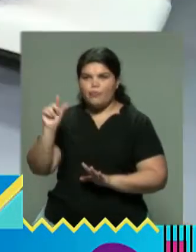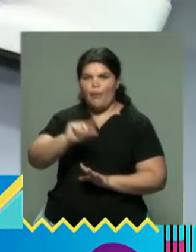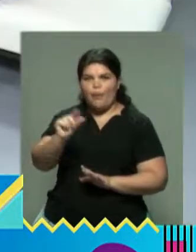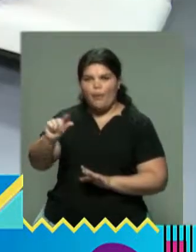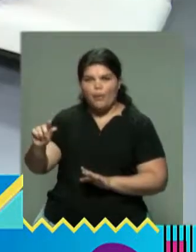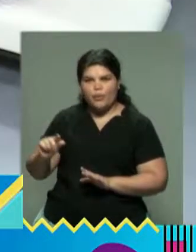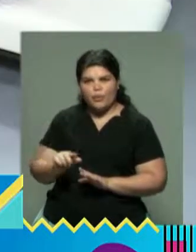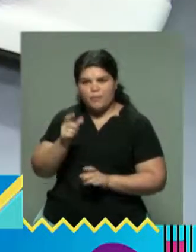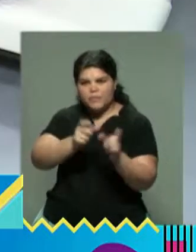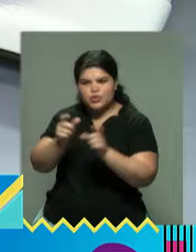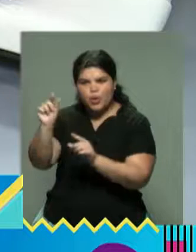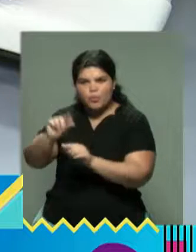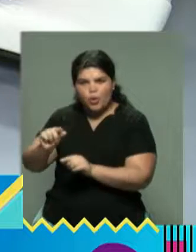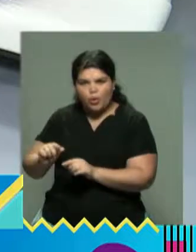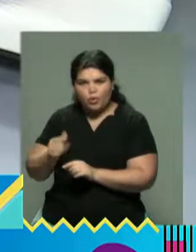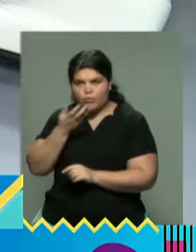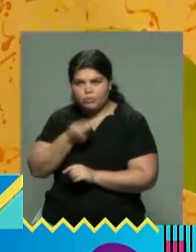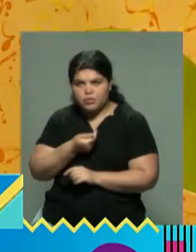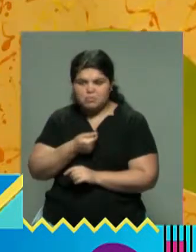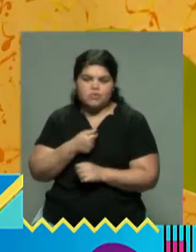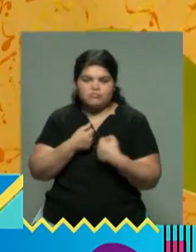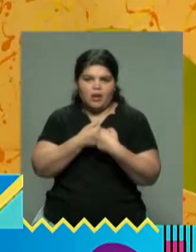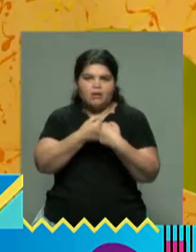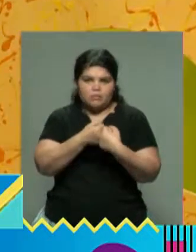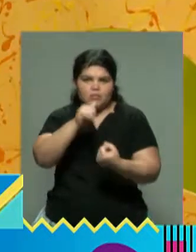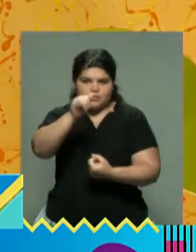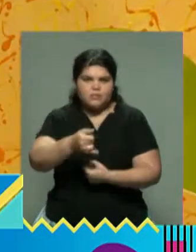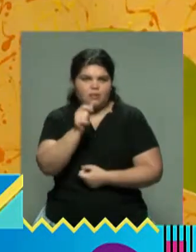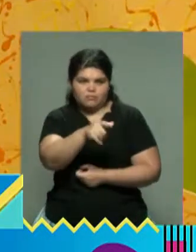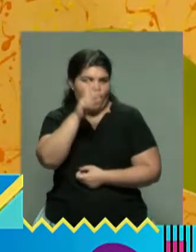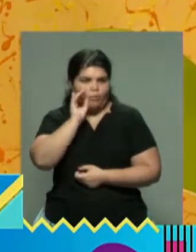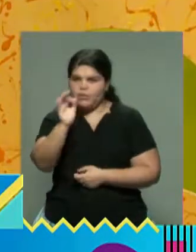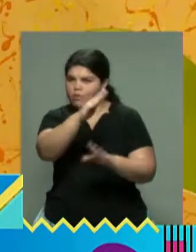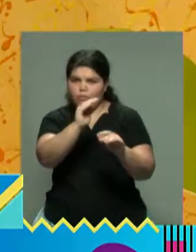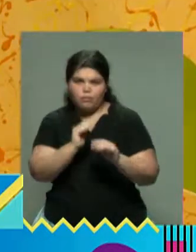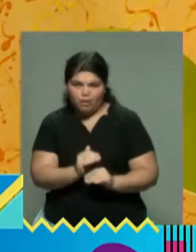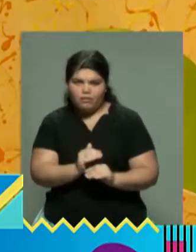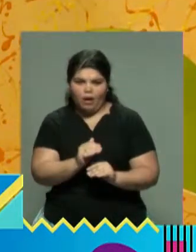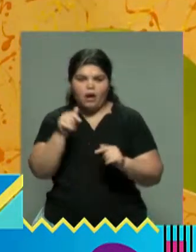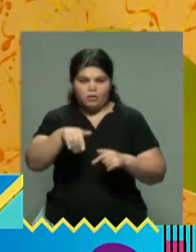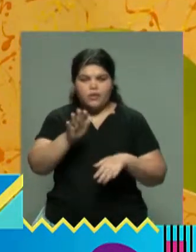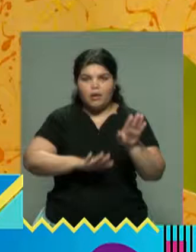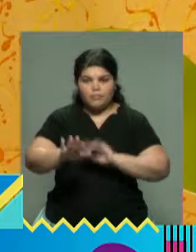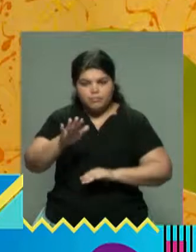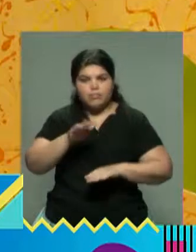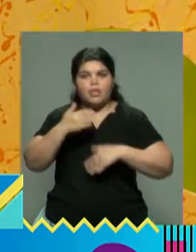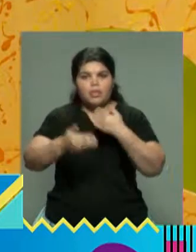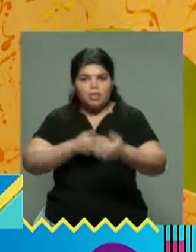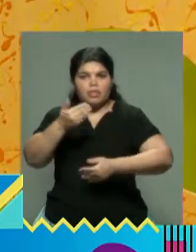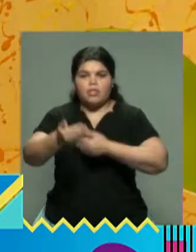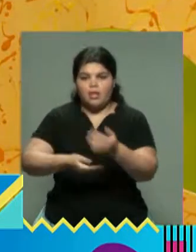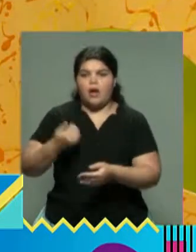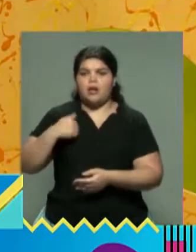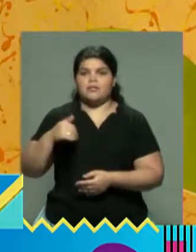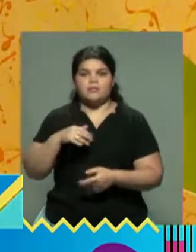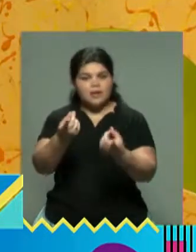Y en estas actividades tendría que existir o sea, ya están habiendo seguros, y se le está dando ya quizás más importancia porque se han